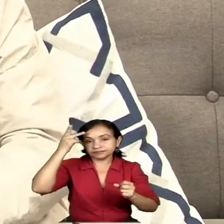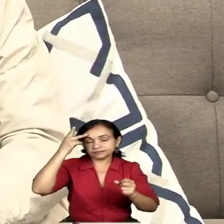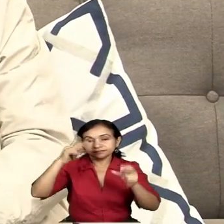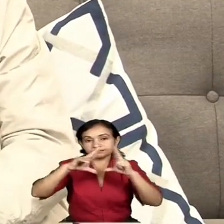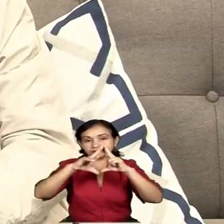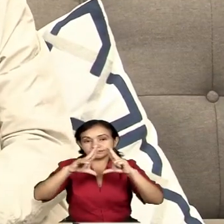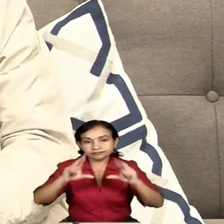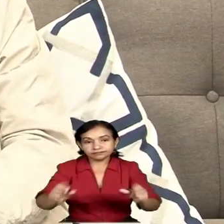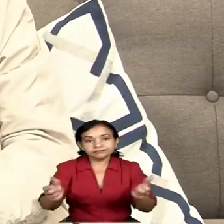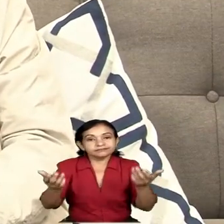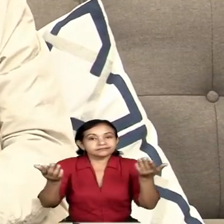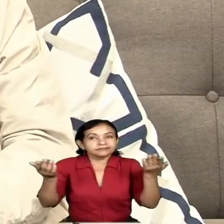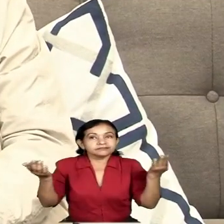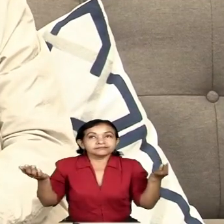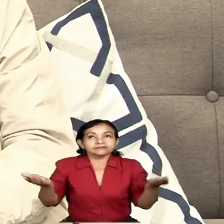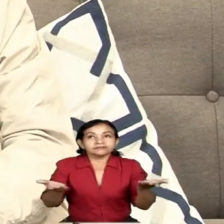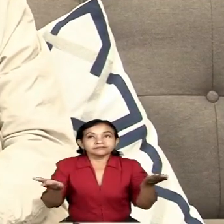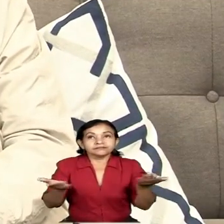nicaragüenses? Es